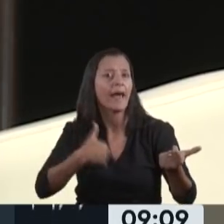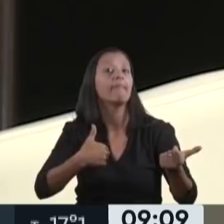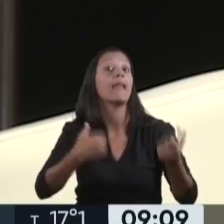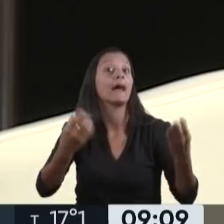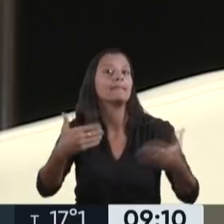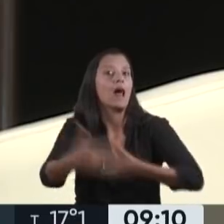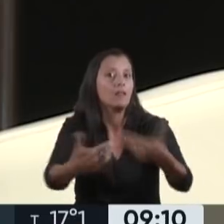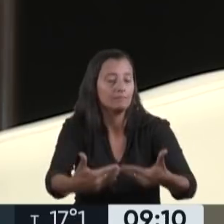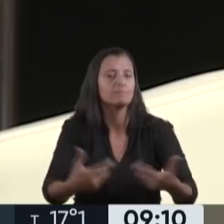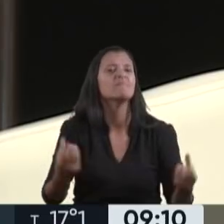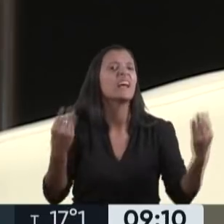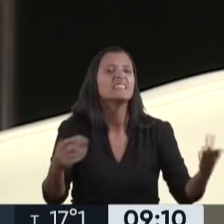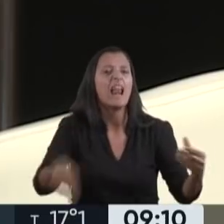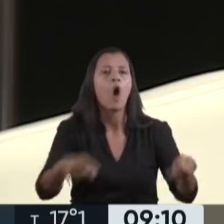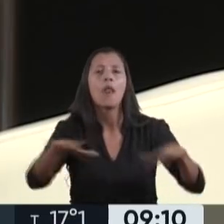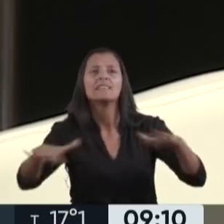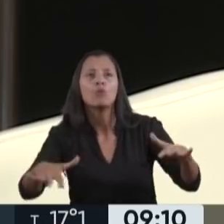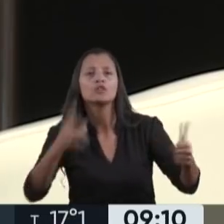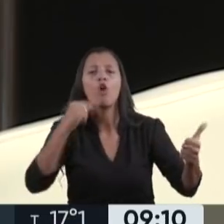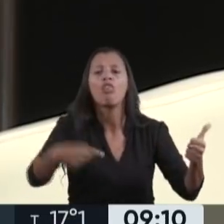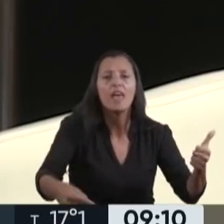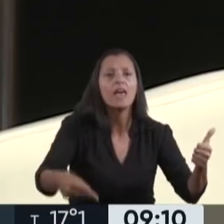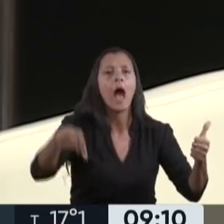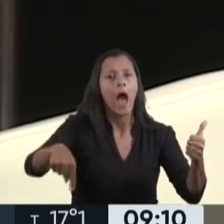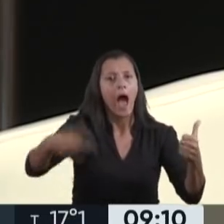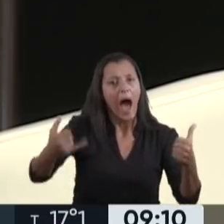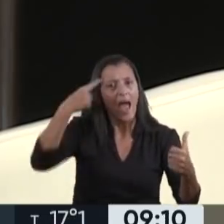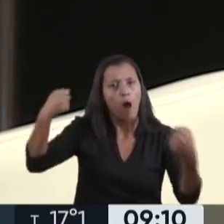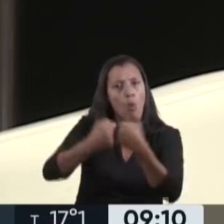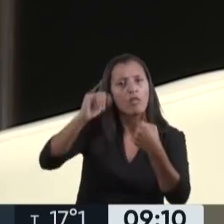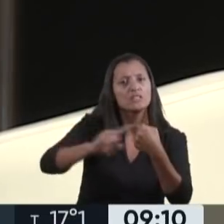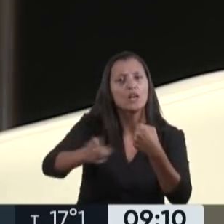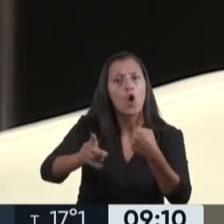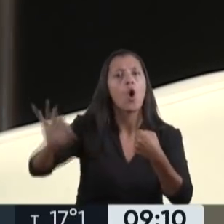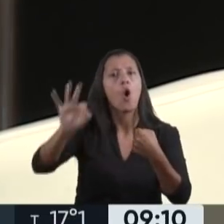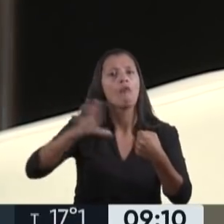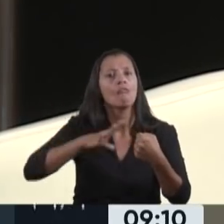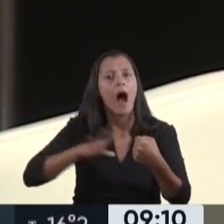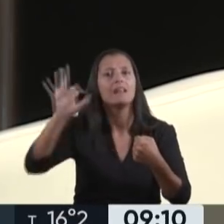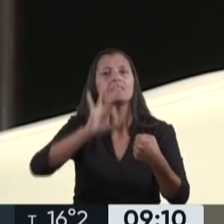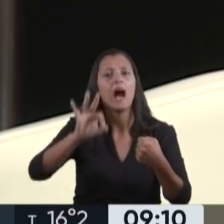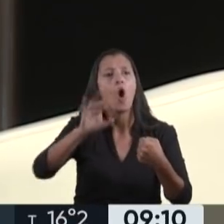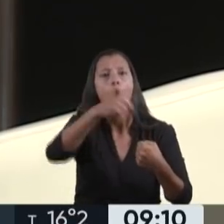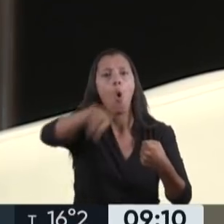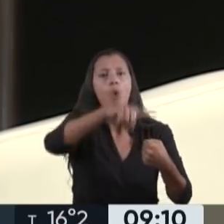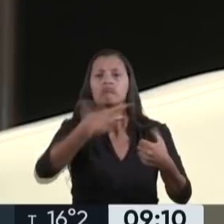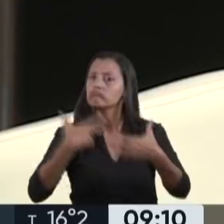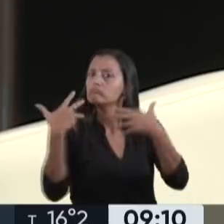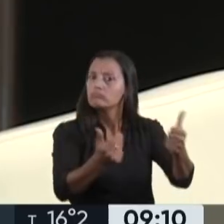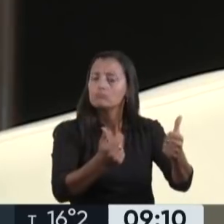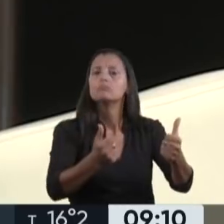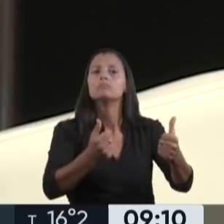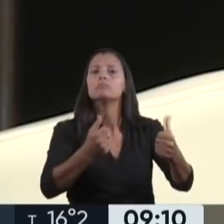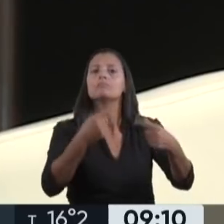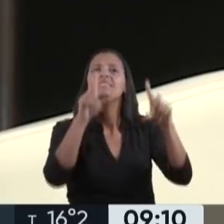el día a día? Si hoy estamos más cerca, más lejos de ese acuerdo, defendiendo los intereses de Argentina, como usted anticipó